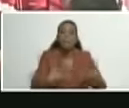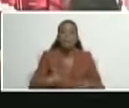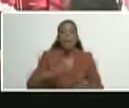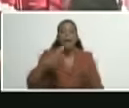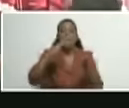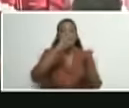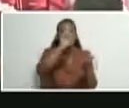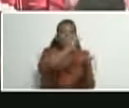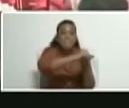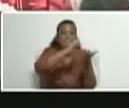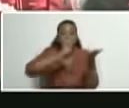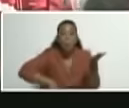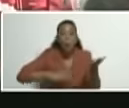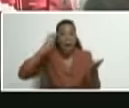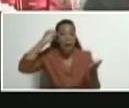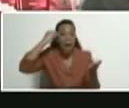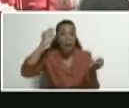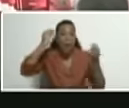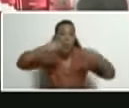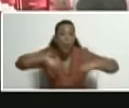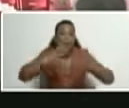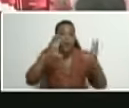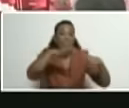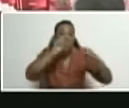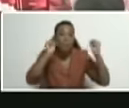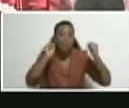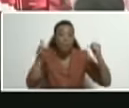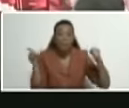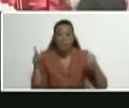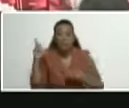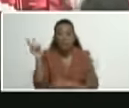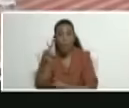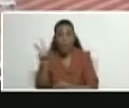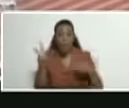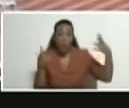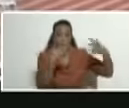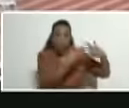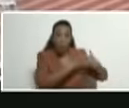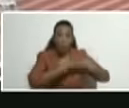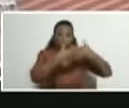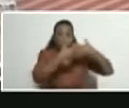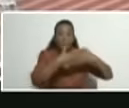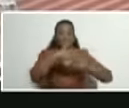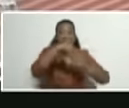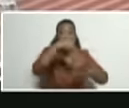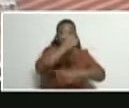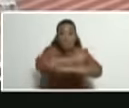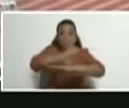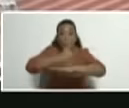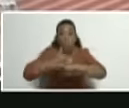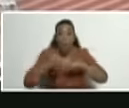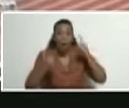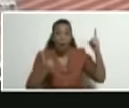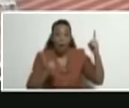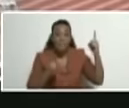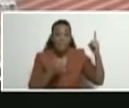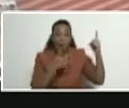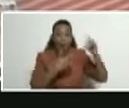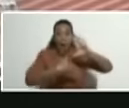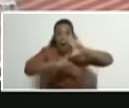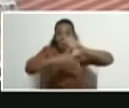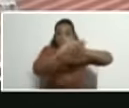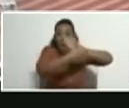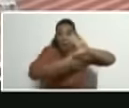Memorándum de entendimiento. Las delegaciones de los Estados Unidos de América, Estados